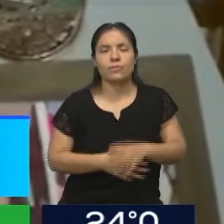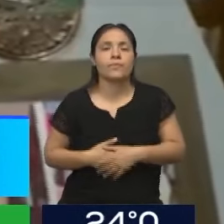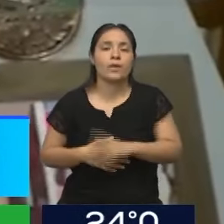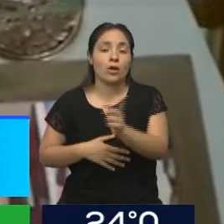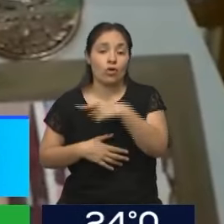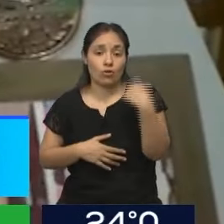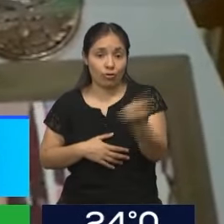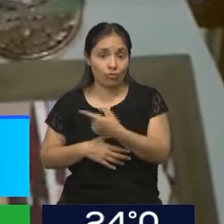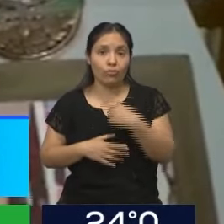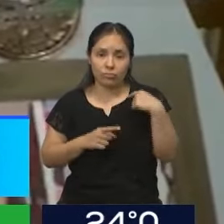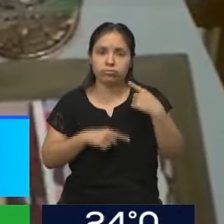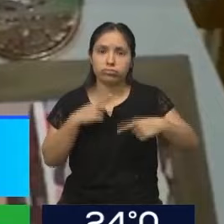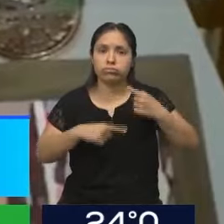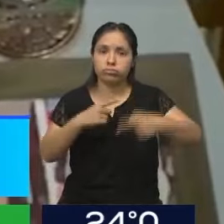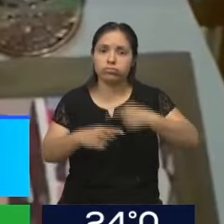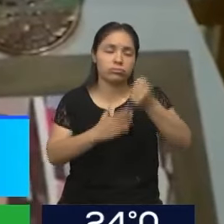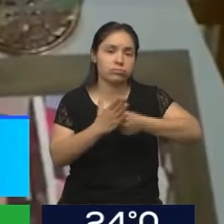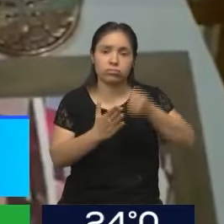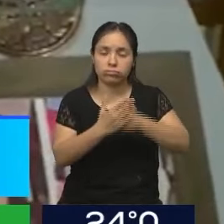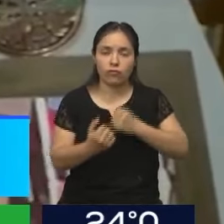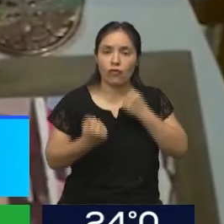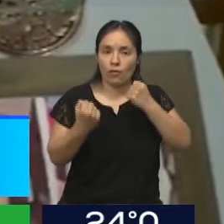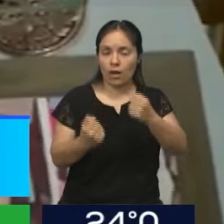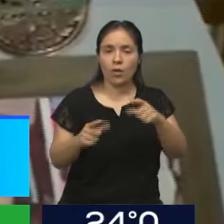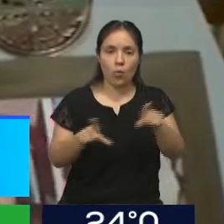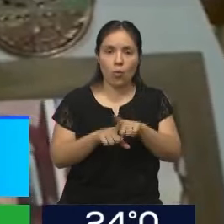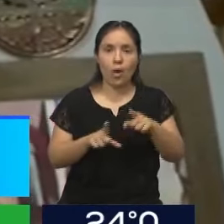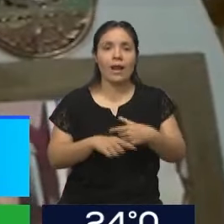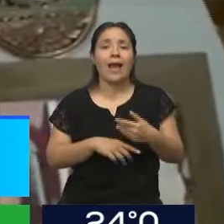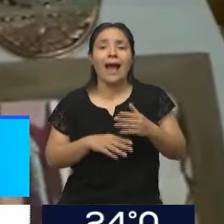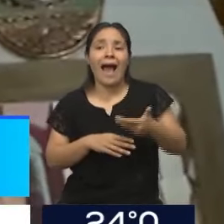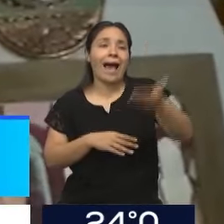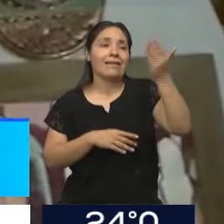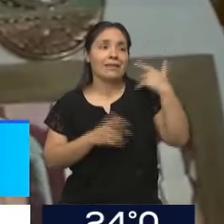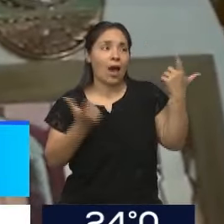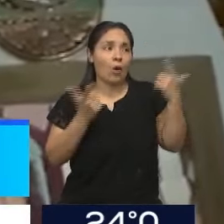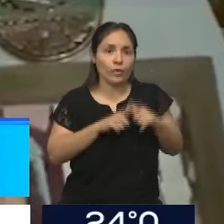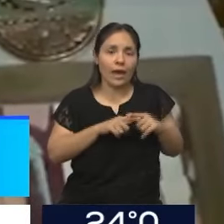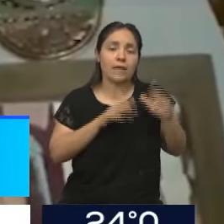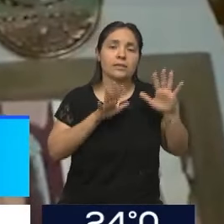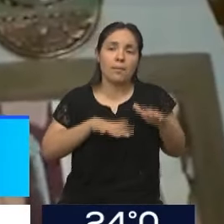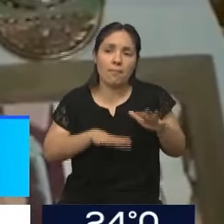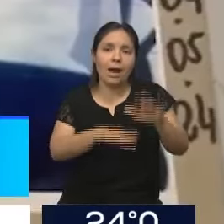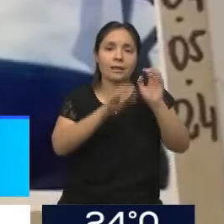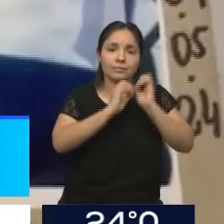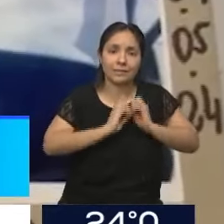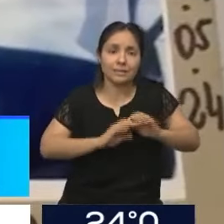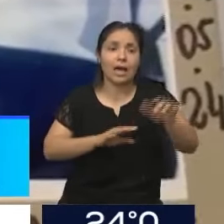vamos a seguir con la misma fuerza que empezamos en la primera audiencia, con las marchas que hicimos,